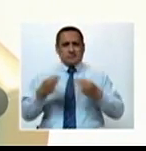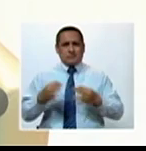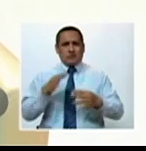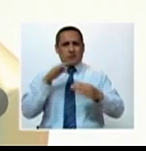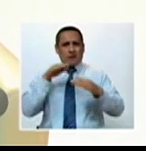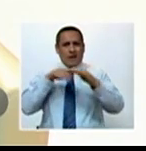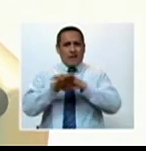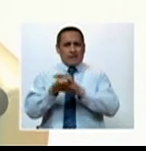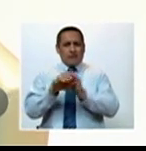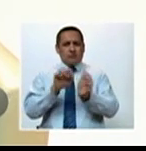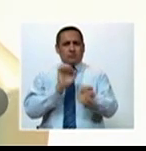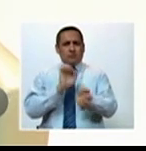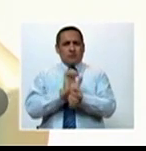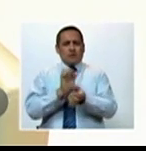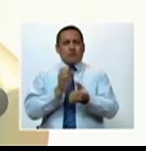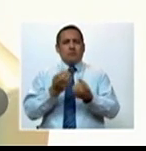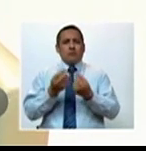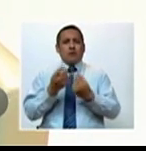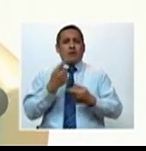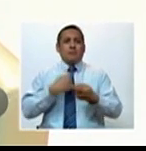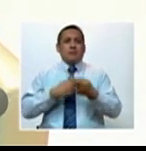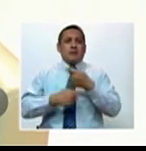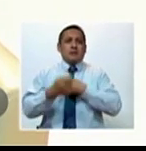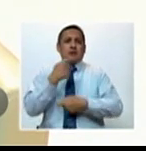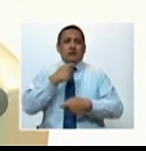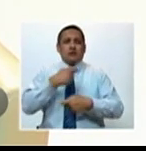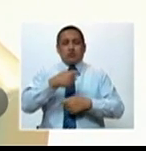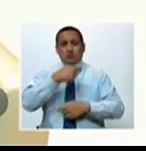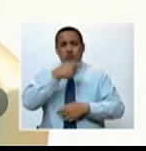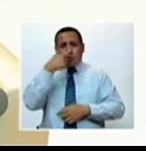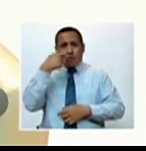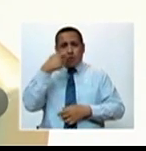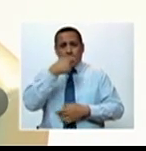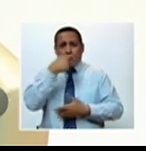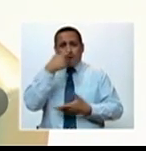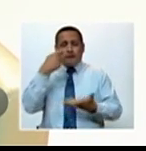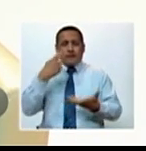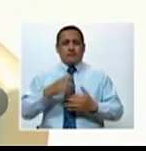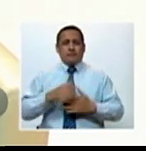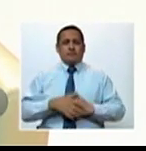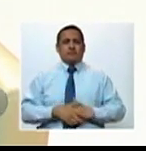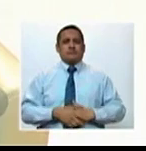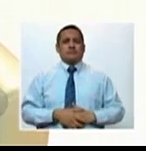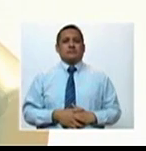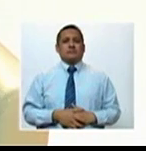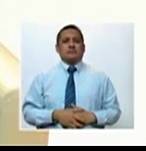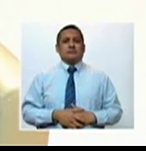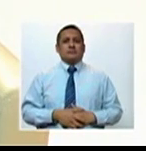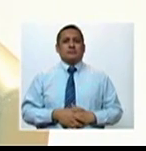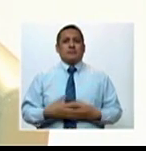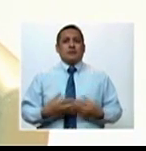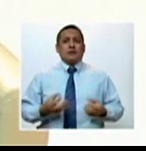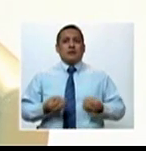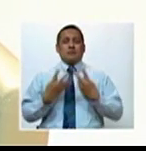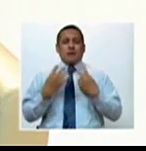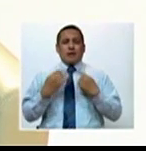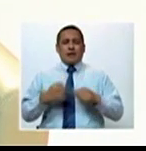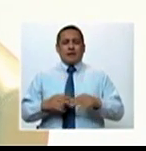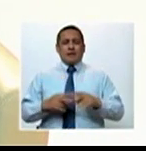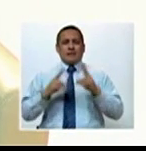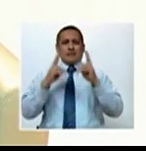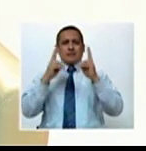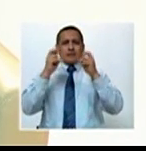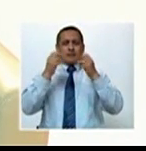justicia dentro porque han estado vendiendo drogas, Ujú. ¿no? Entonces,